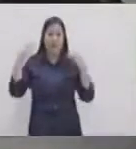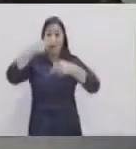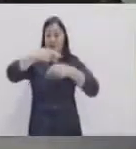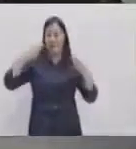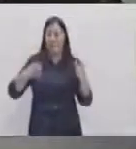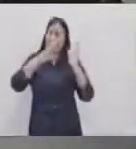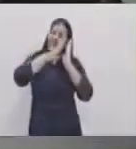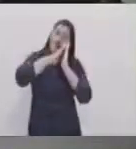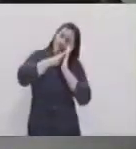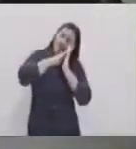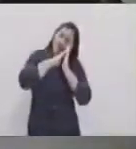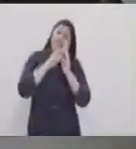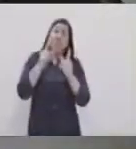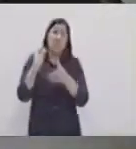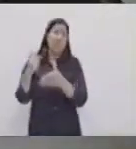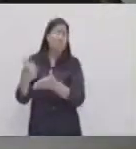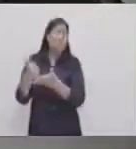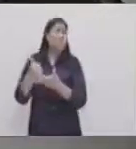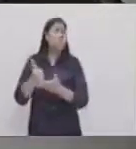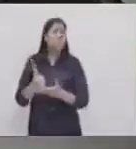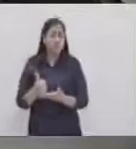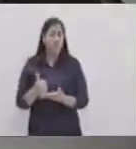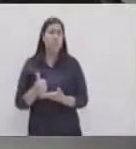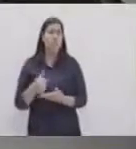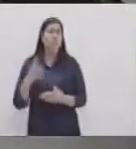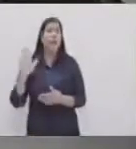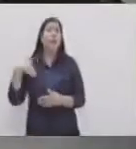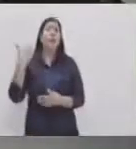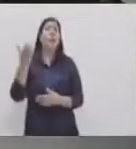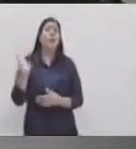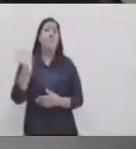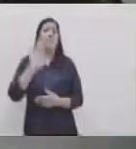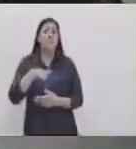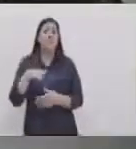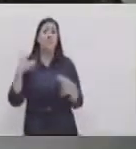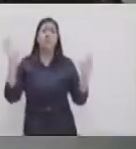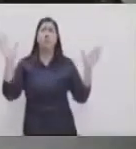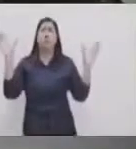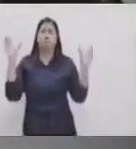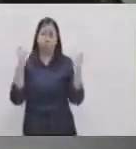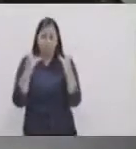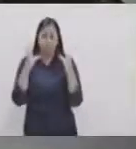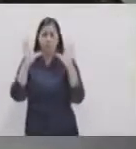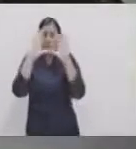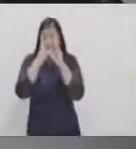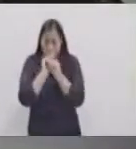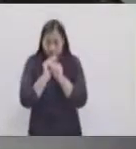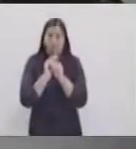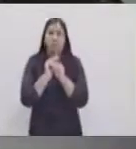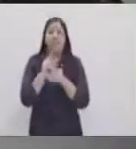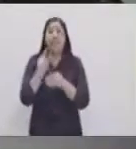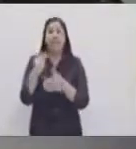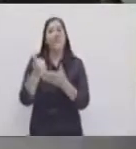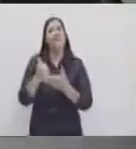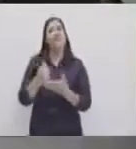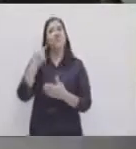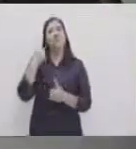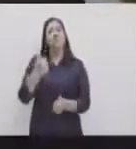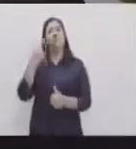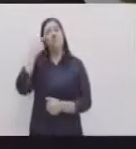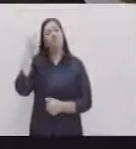estamos, y eso nos va a ayudar a que más adelante podamos oscurecer la habitación, y eso va a ayudar a un buen